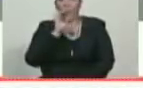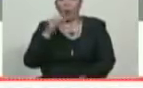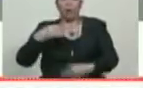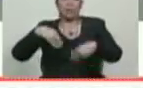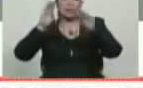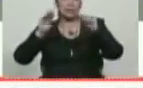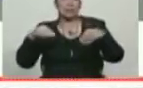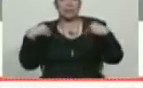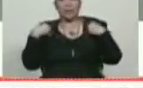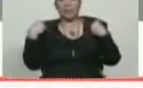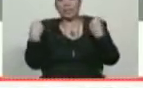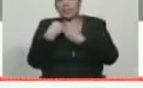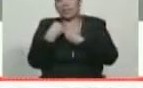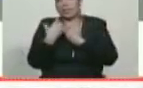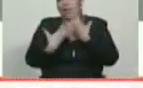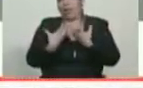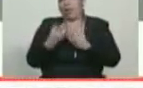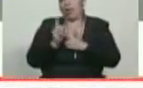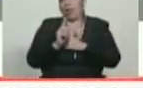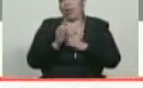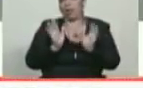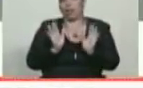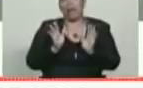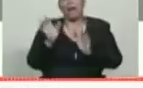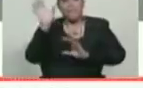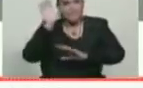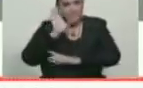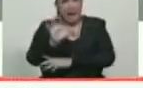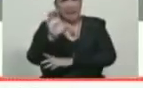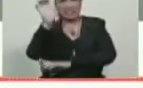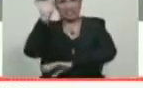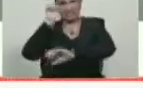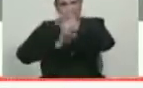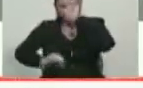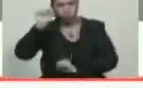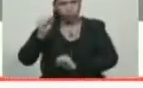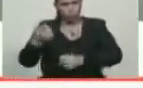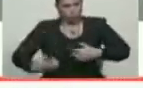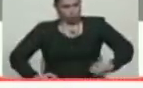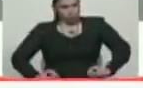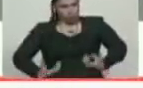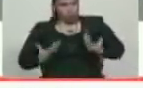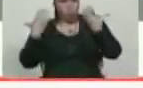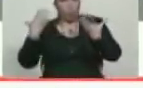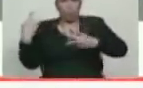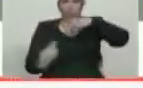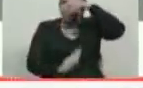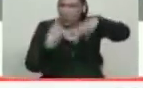no me dé calor. La patria se defiende con ardor y con pasión